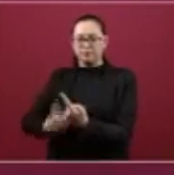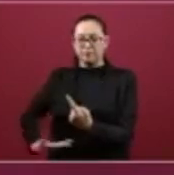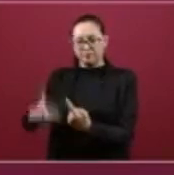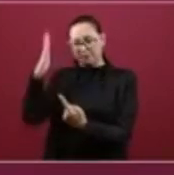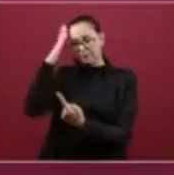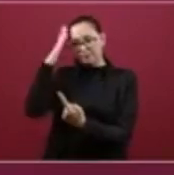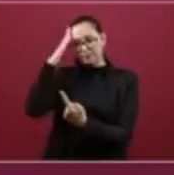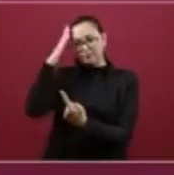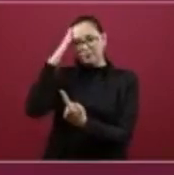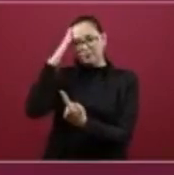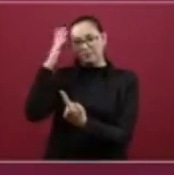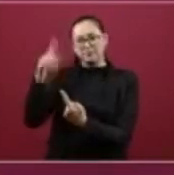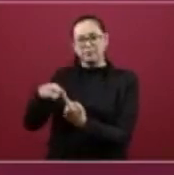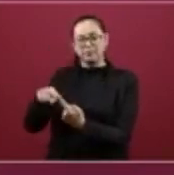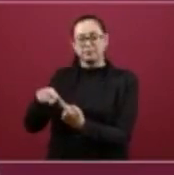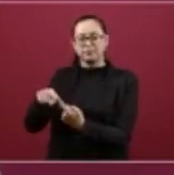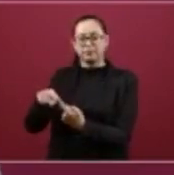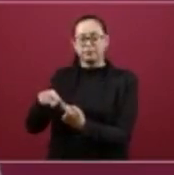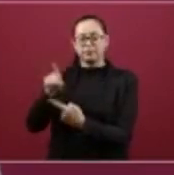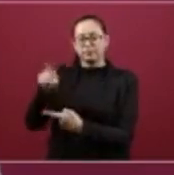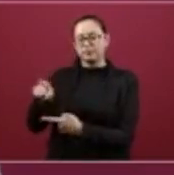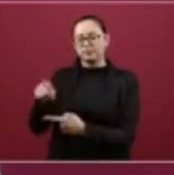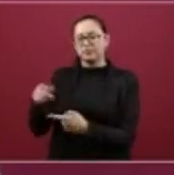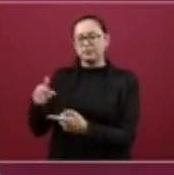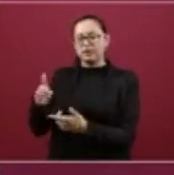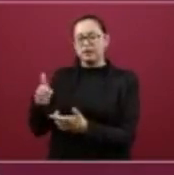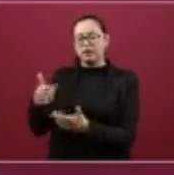presidente de Citigroup